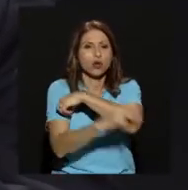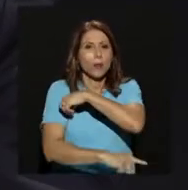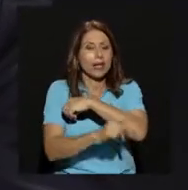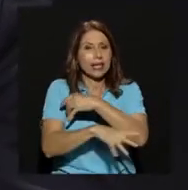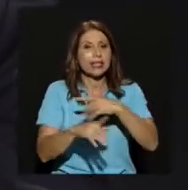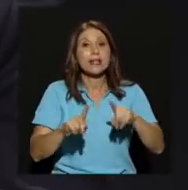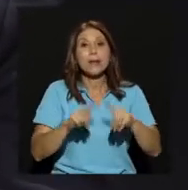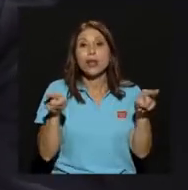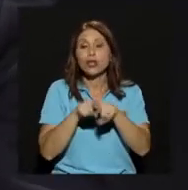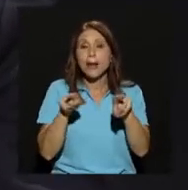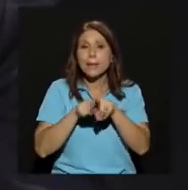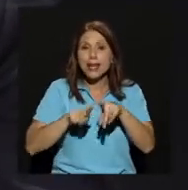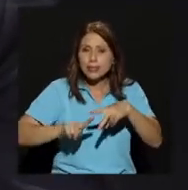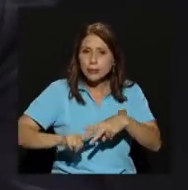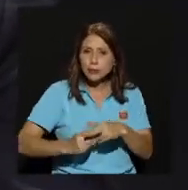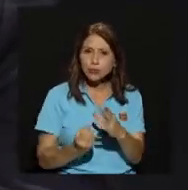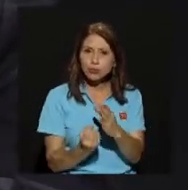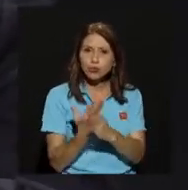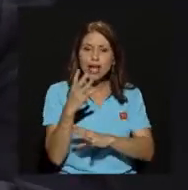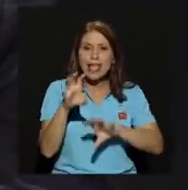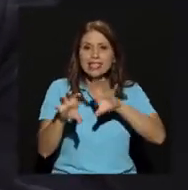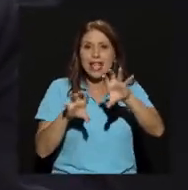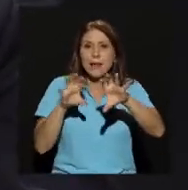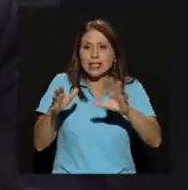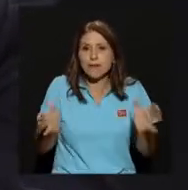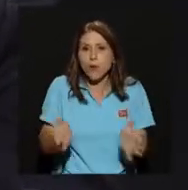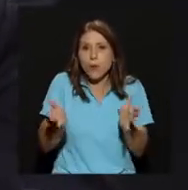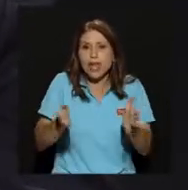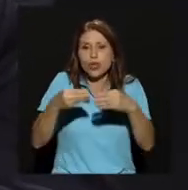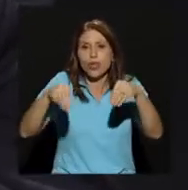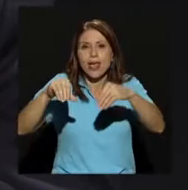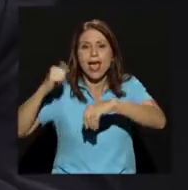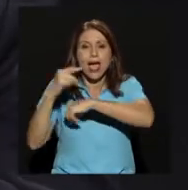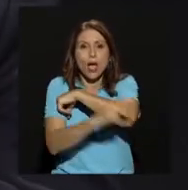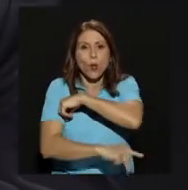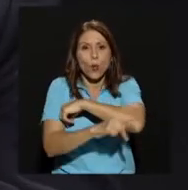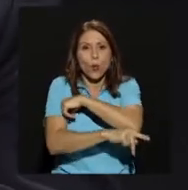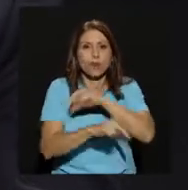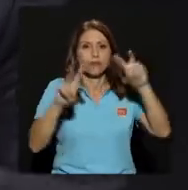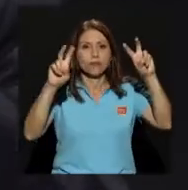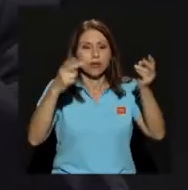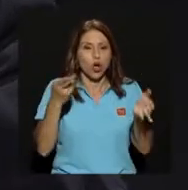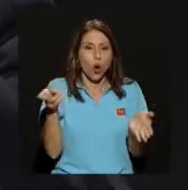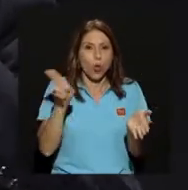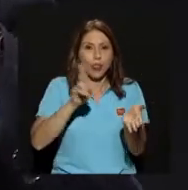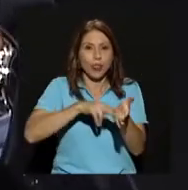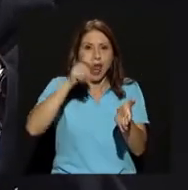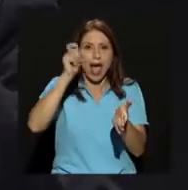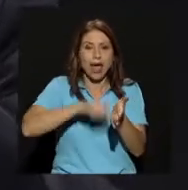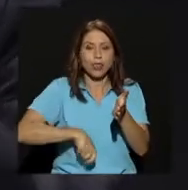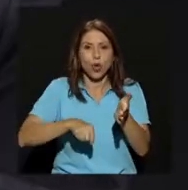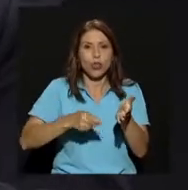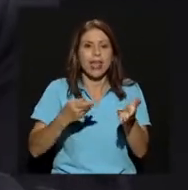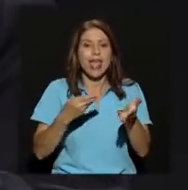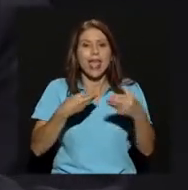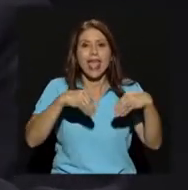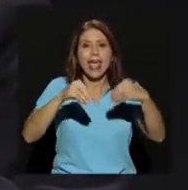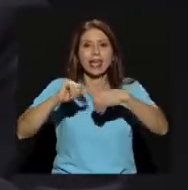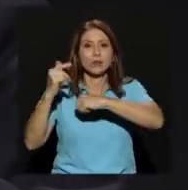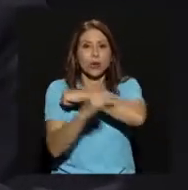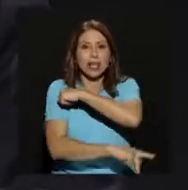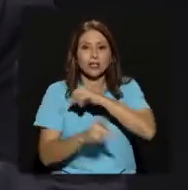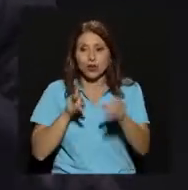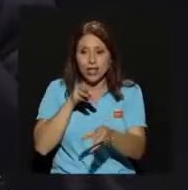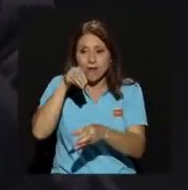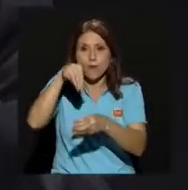crearon esquemas de fomento de las exportaciones por un lado se creó el contrato de exportación que incluía el famoso cut que después